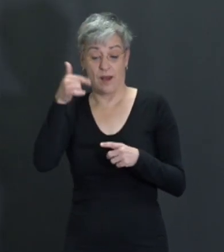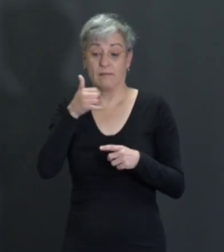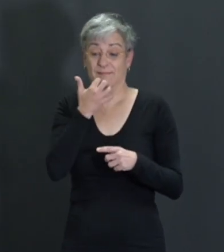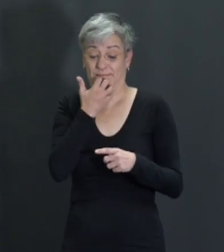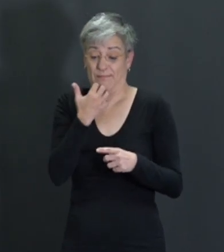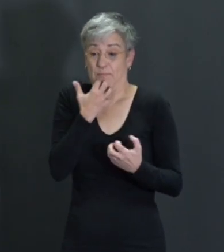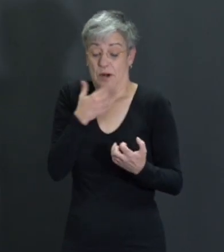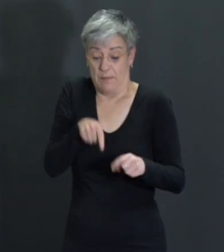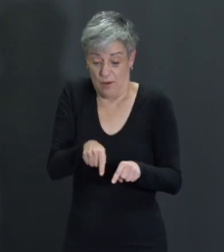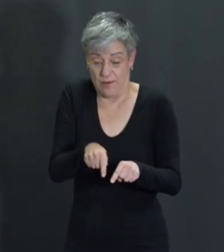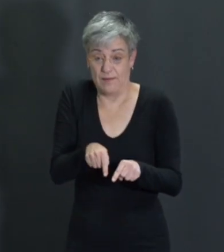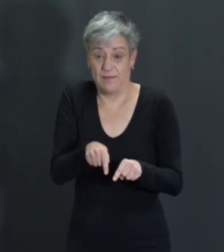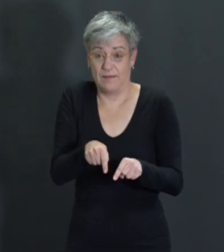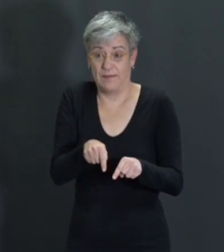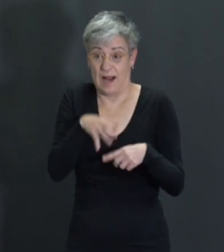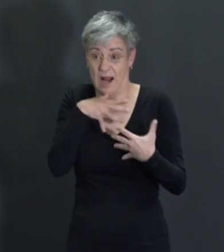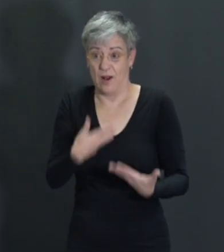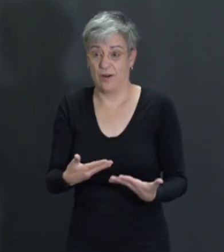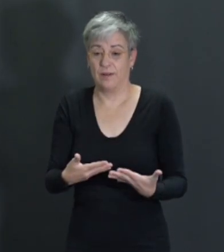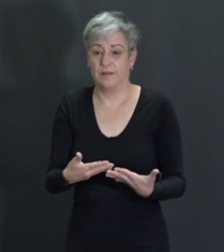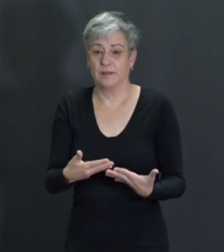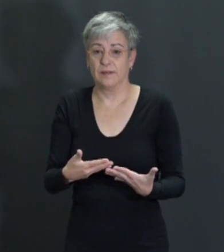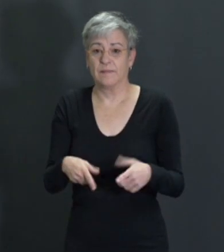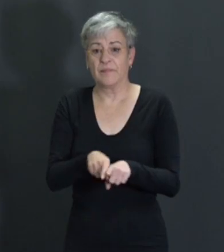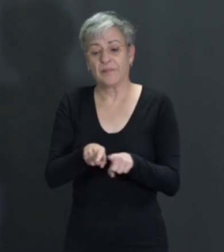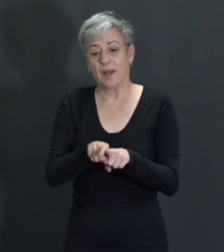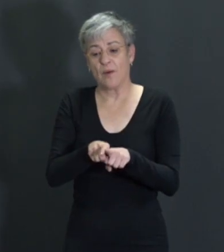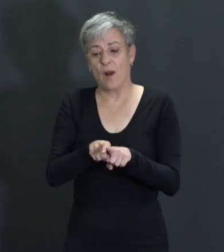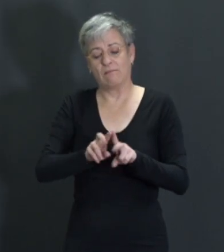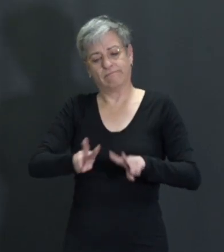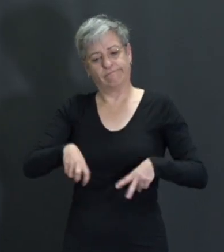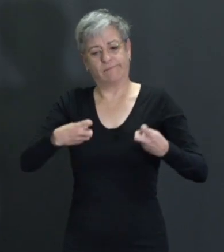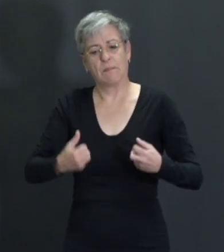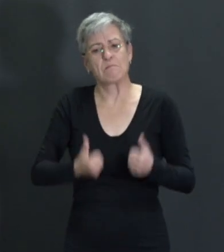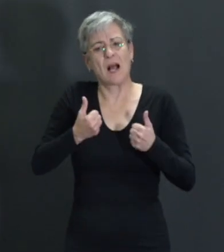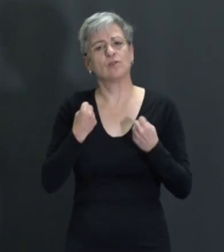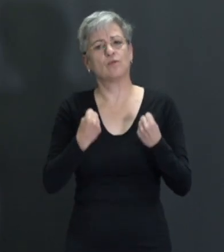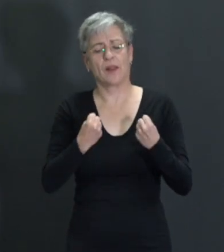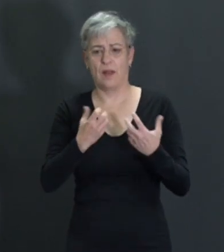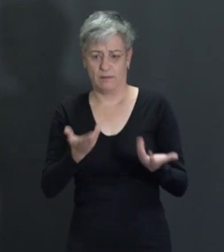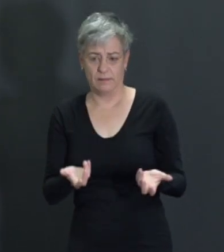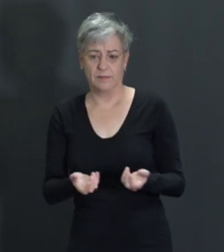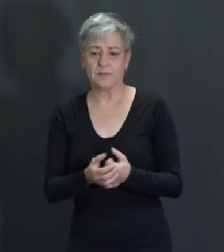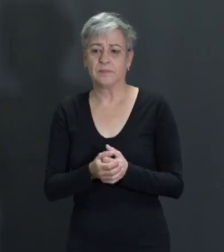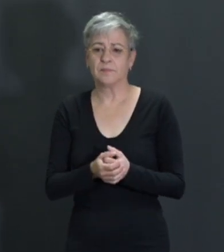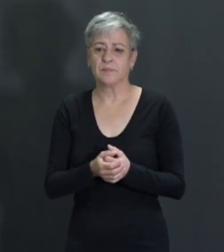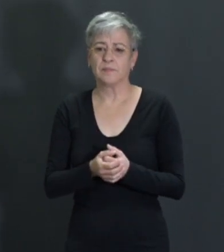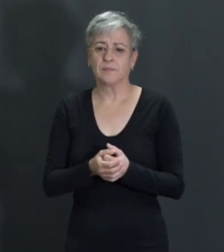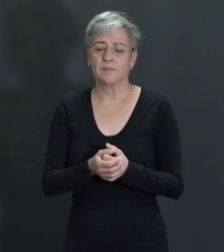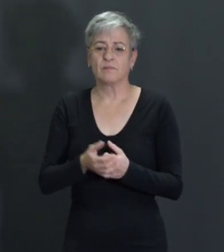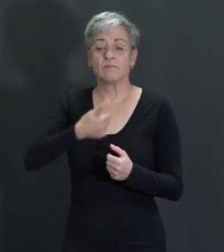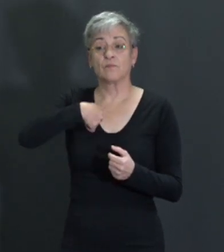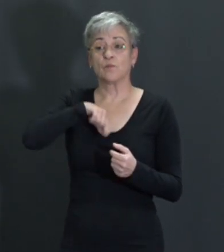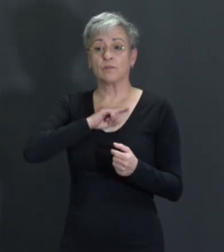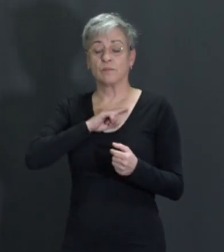concretamente pues recuperen más vida de la que tienen en este momento. ¿no? Todavía no tenemos